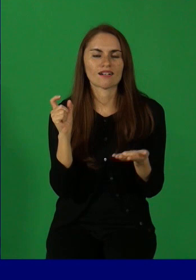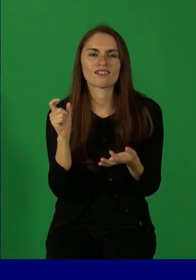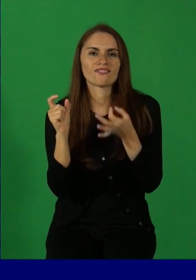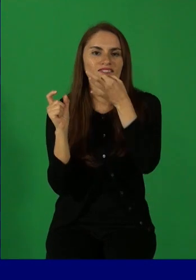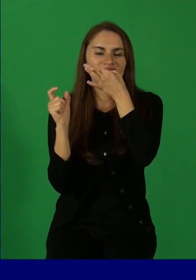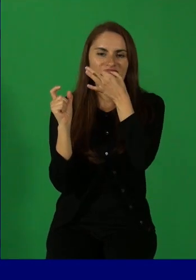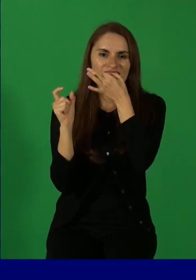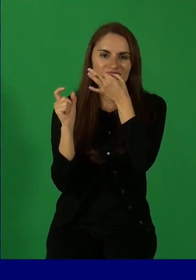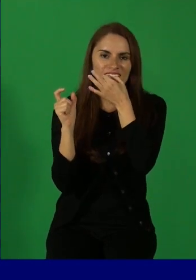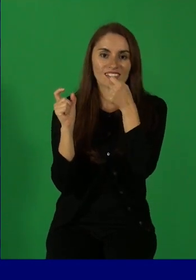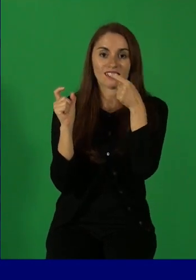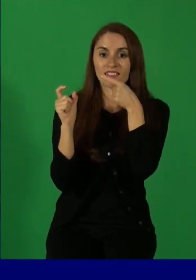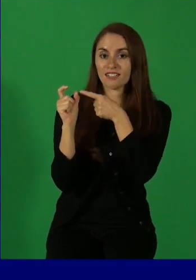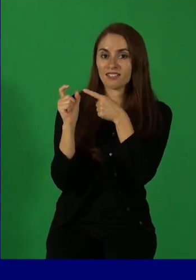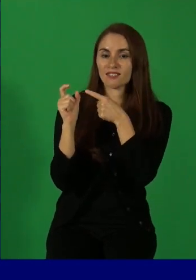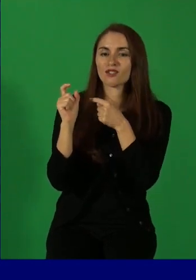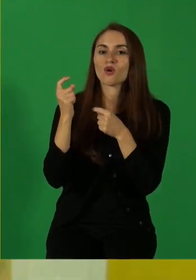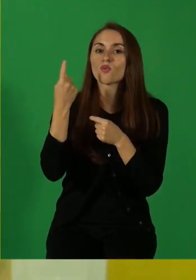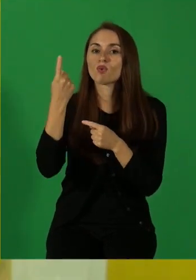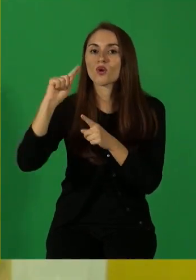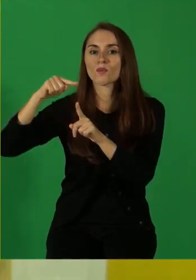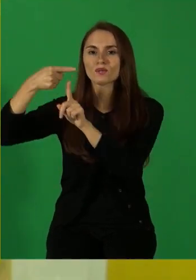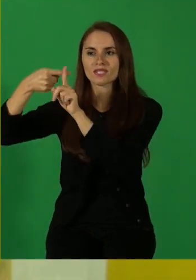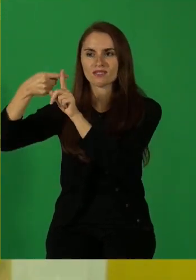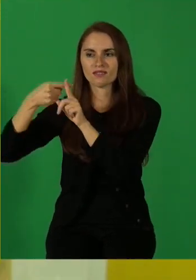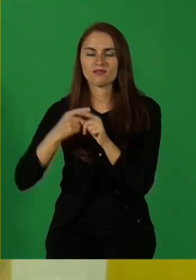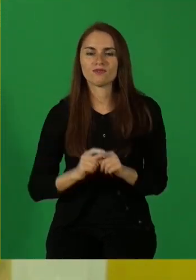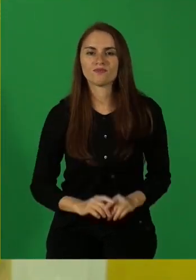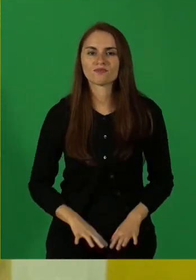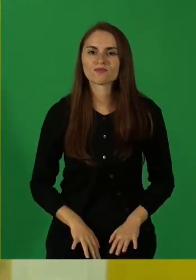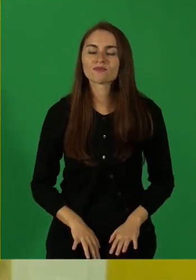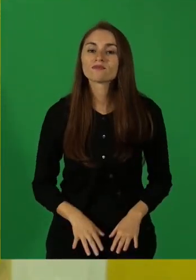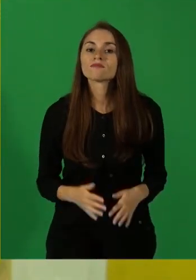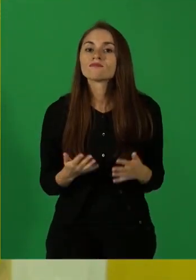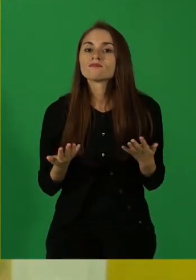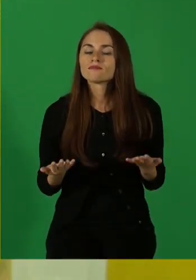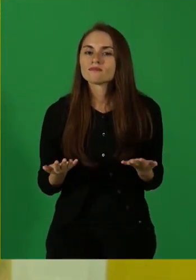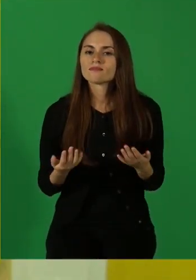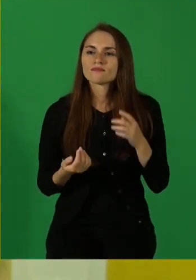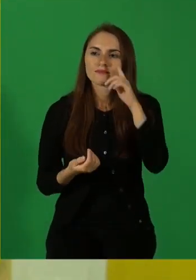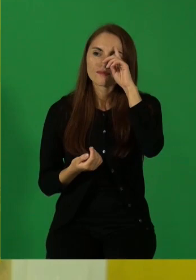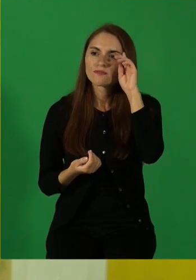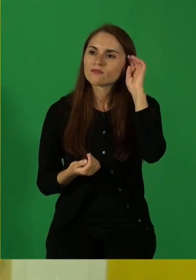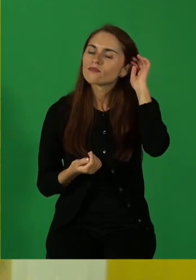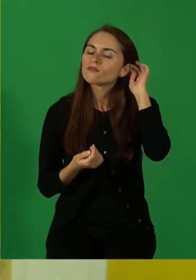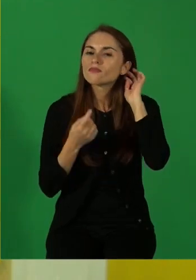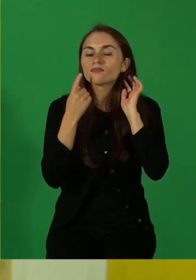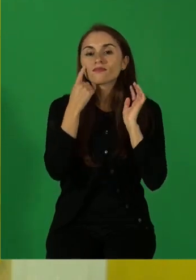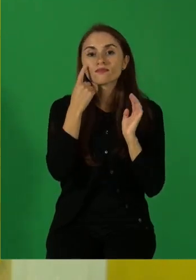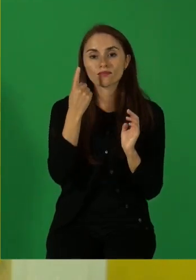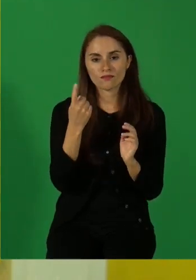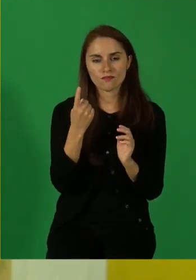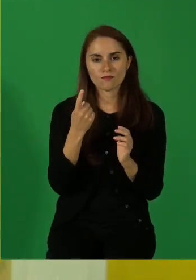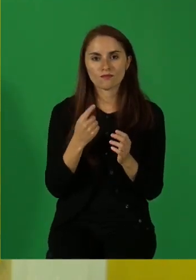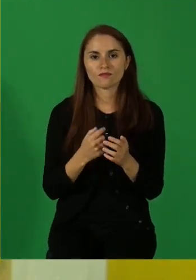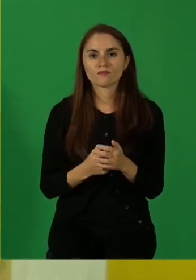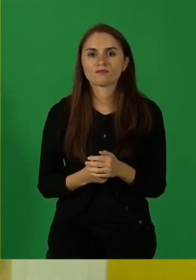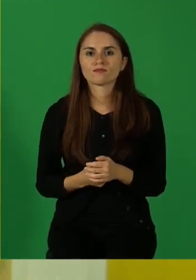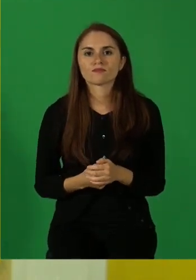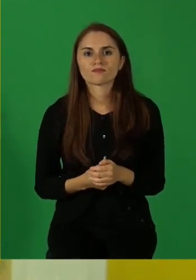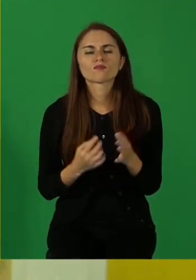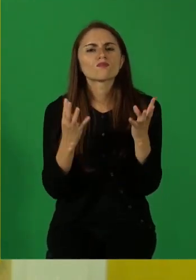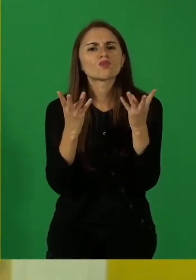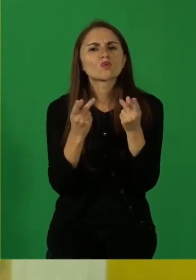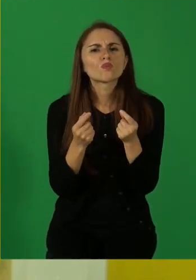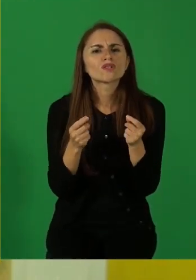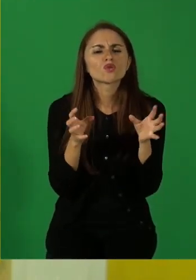ficha verde que tiene al 1 positivo. Ahora, veamos entonces